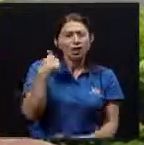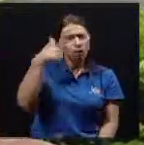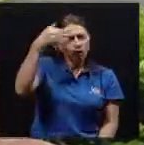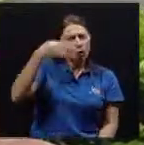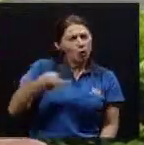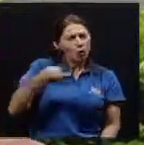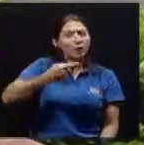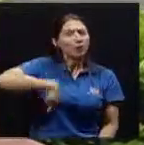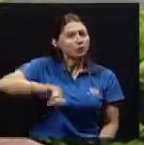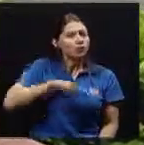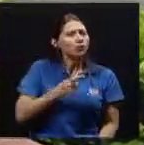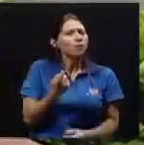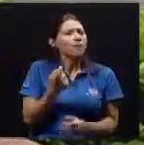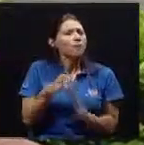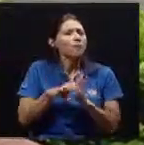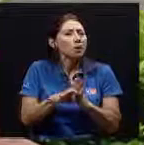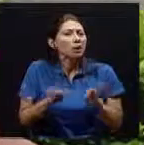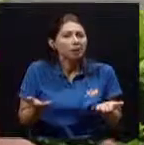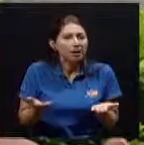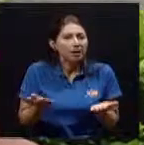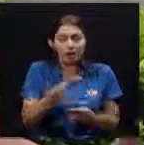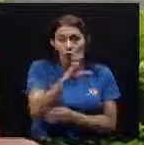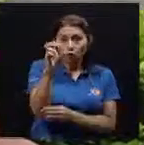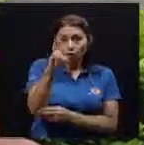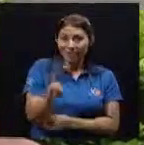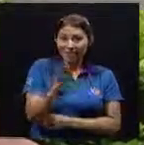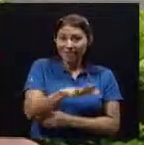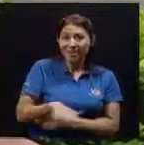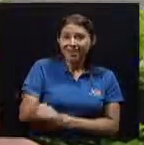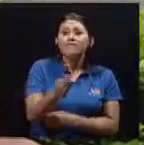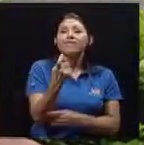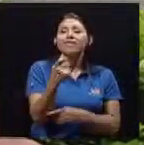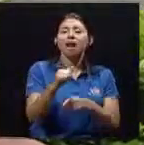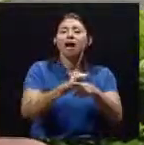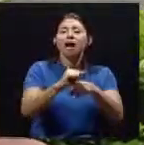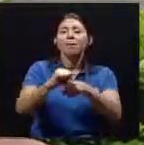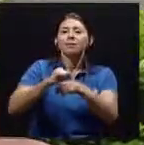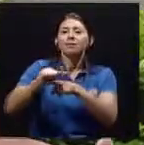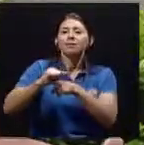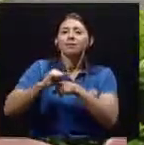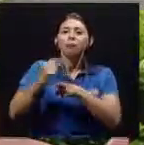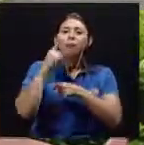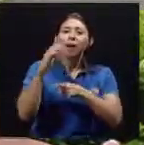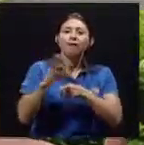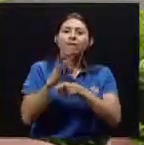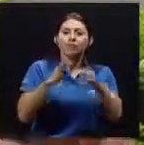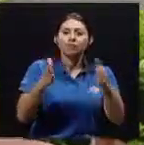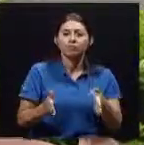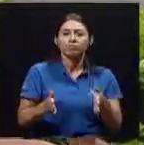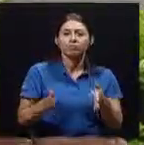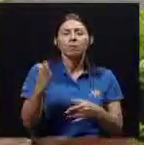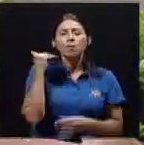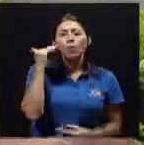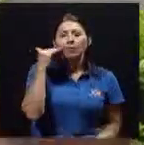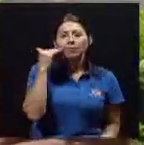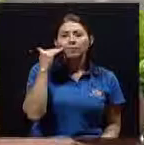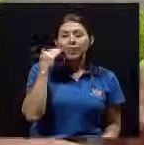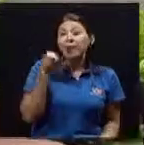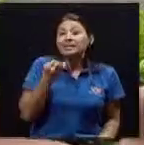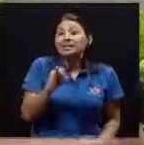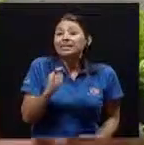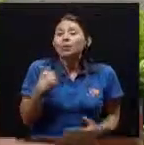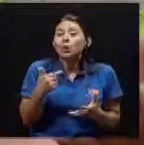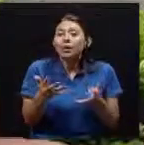de las cosas que nos faltan, por ejemplo, en Costa Rica en este momento es capacitación para el personal. ¿Por qué? Porque si yo quiero trabajar con